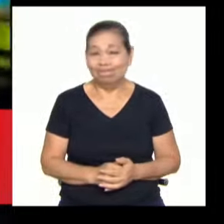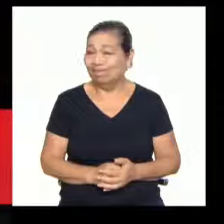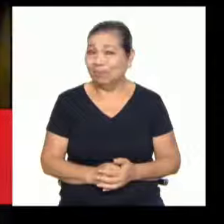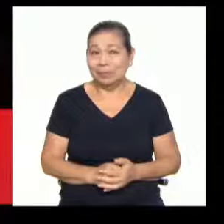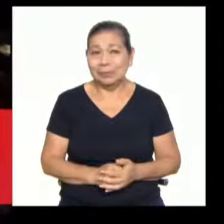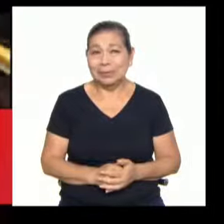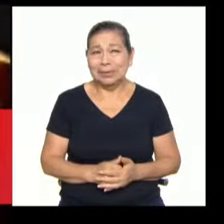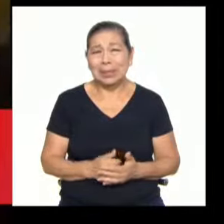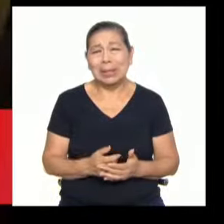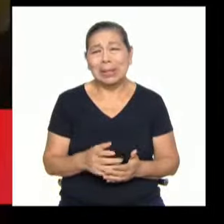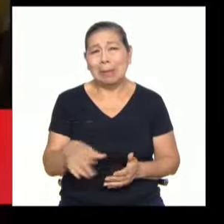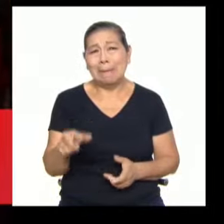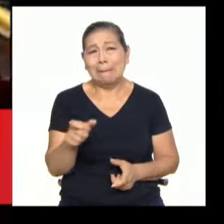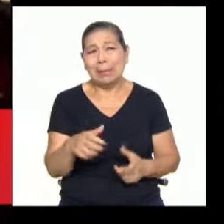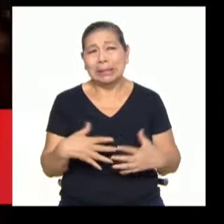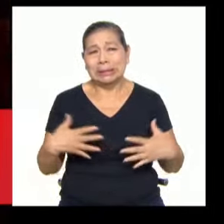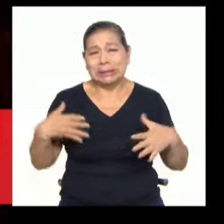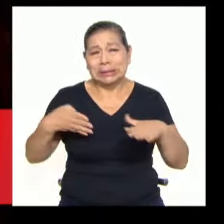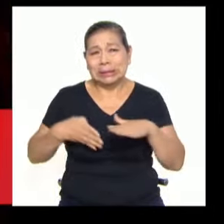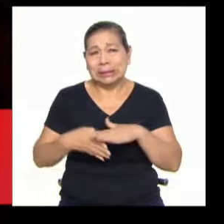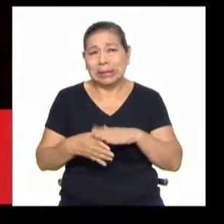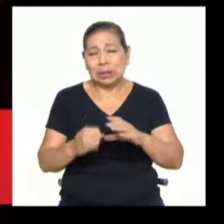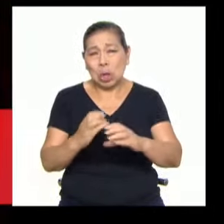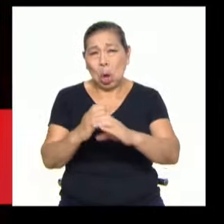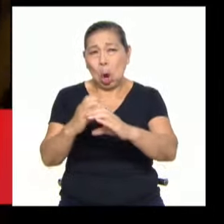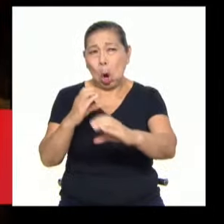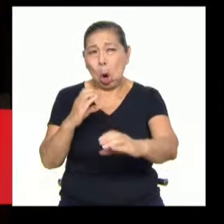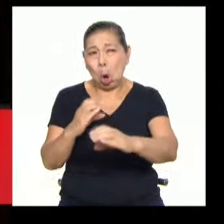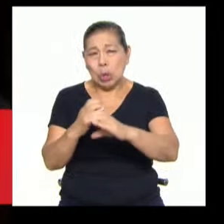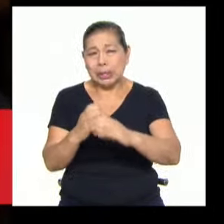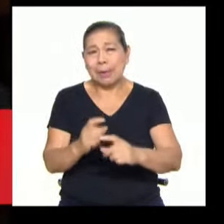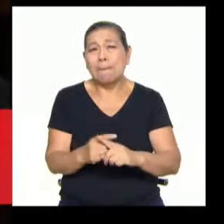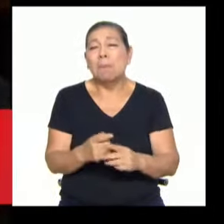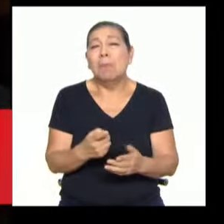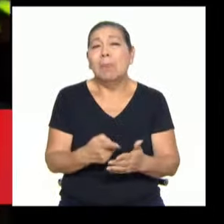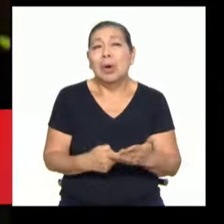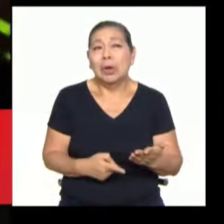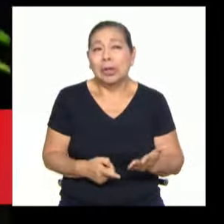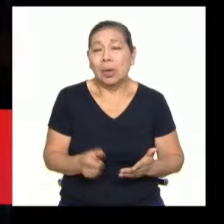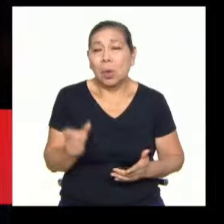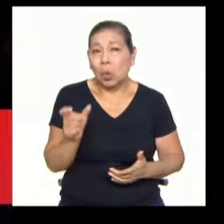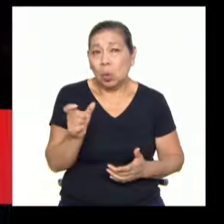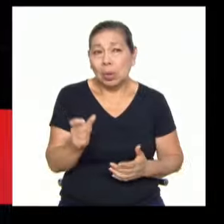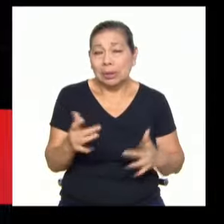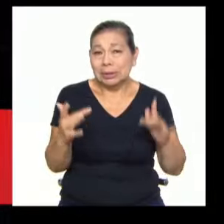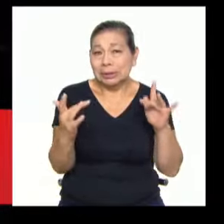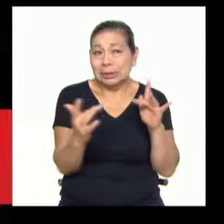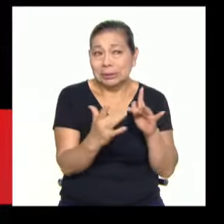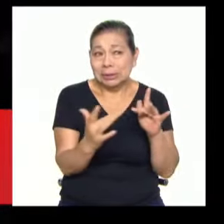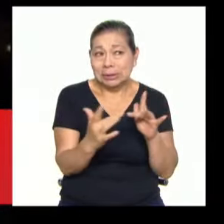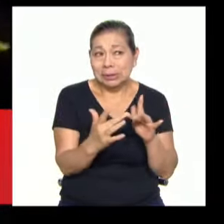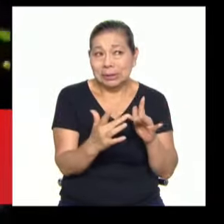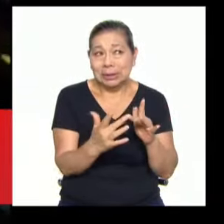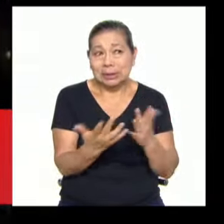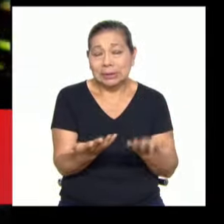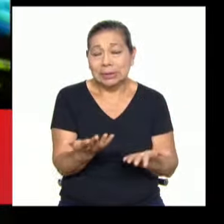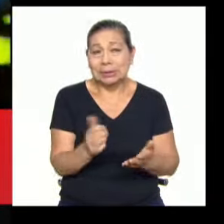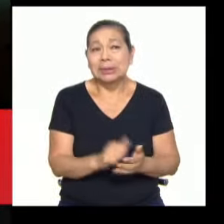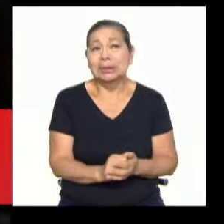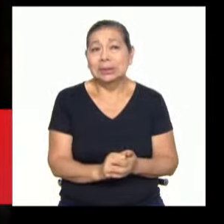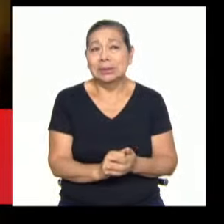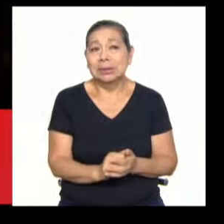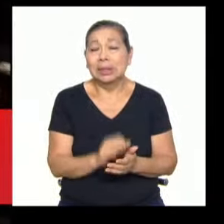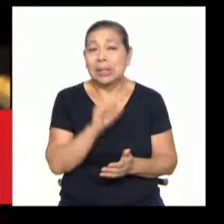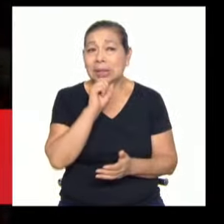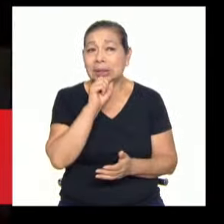que se ha generado pánico dentro de cada uno de los buses porque usuarios a través de las redes sociales están